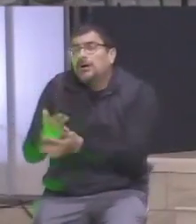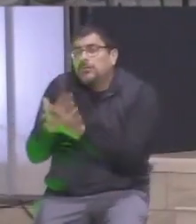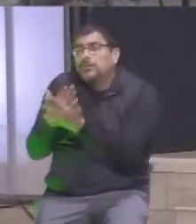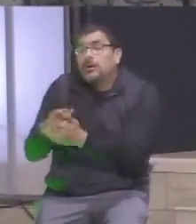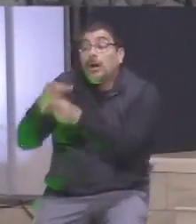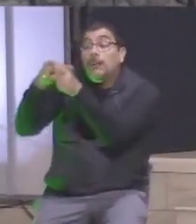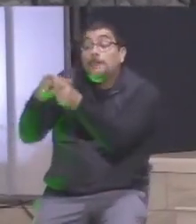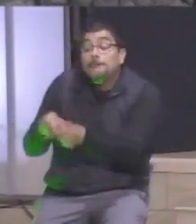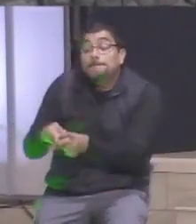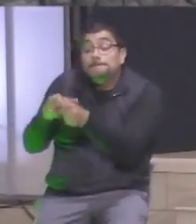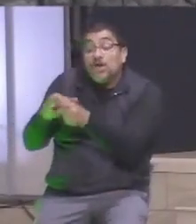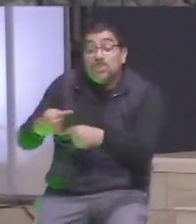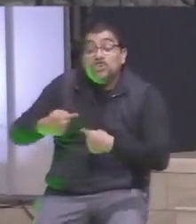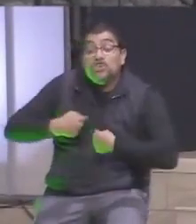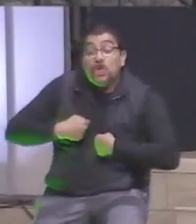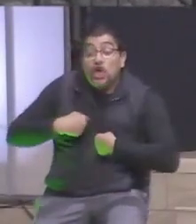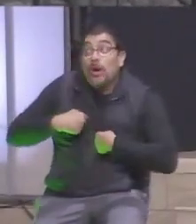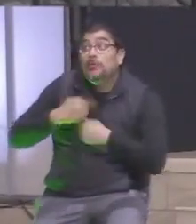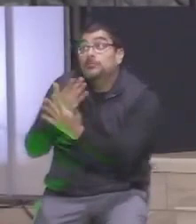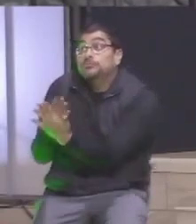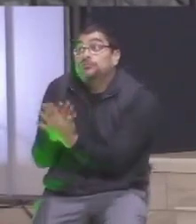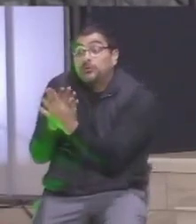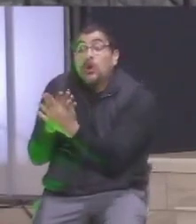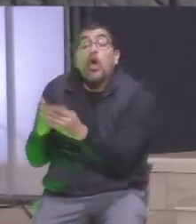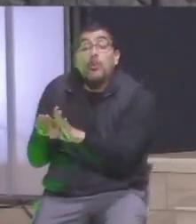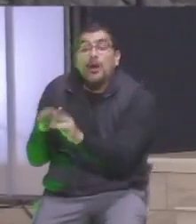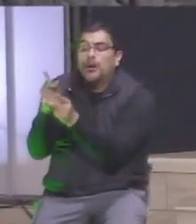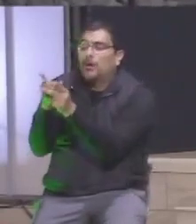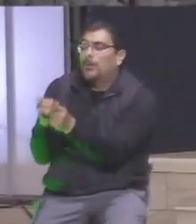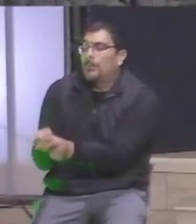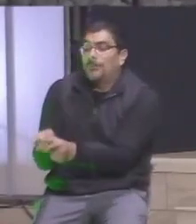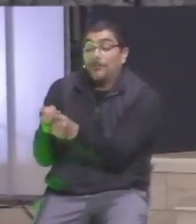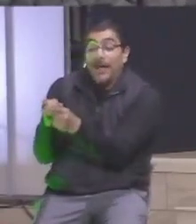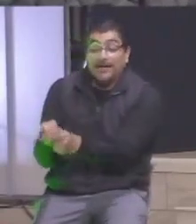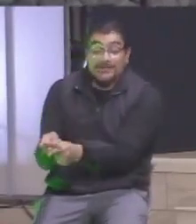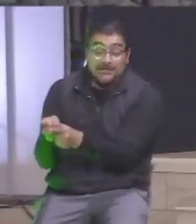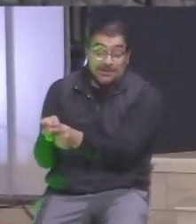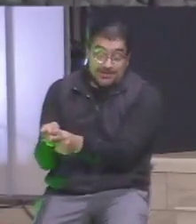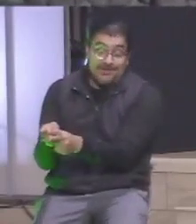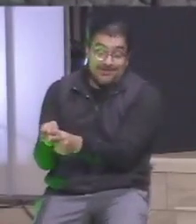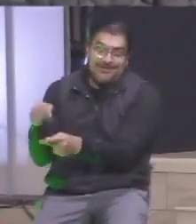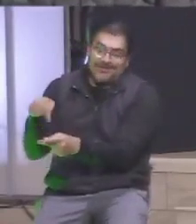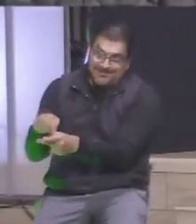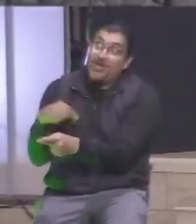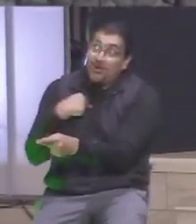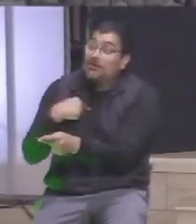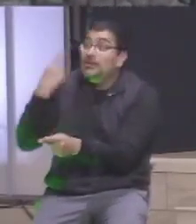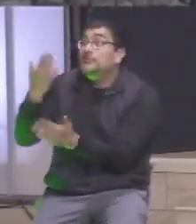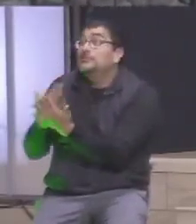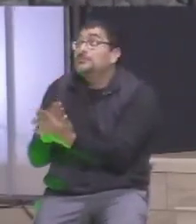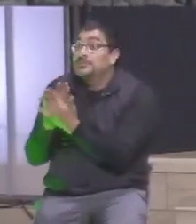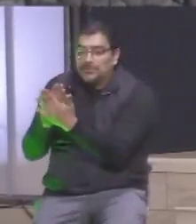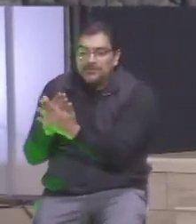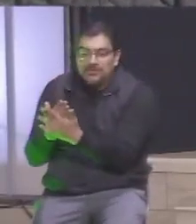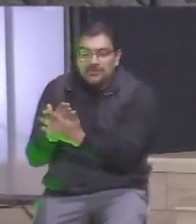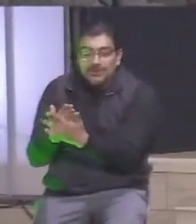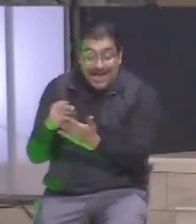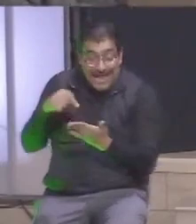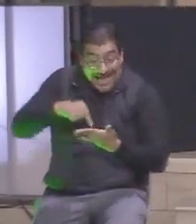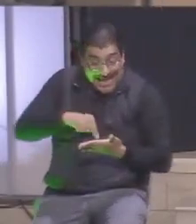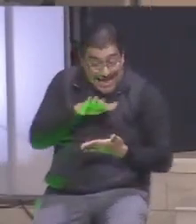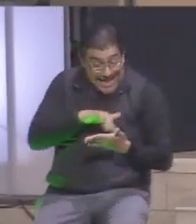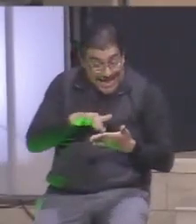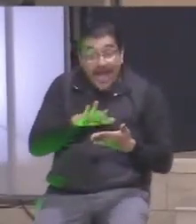salmista dice diga conmigo pacientemente pacientemente esperé a Jehová eso pasa en el capítulo